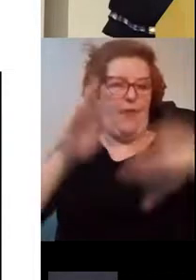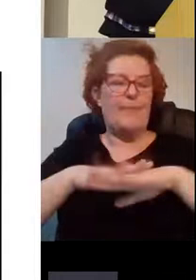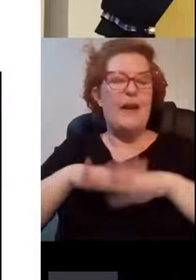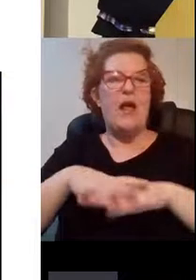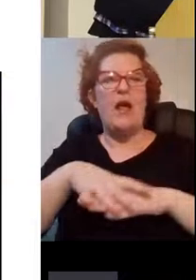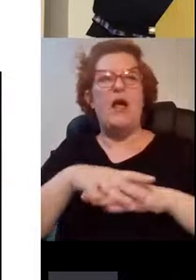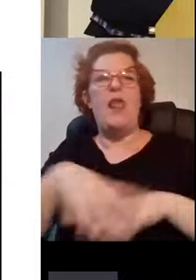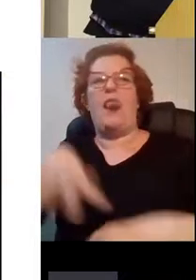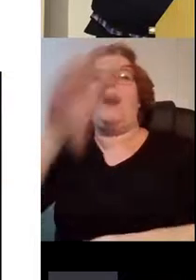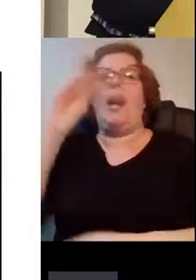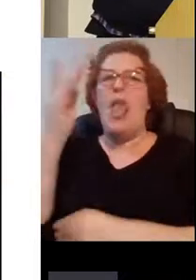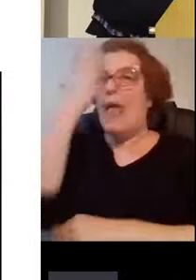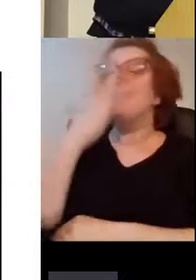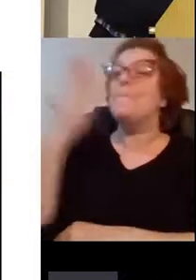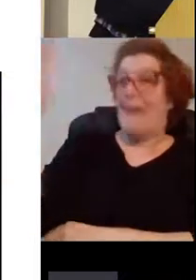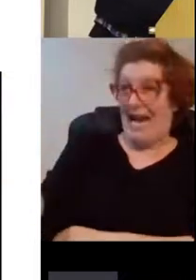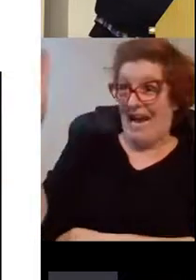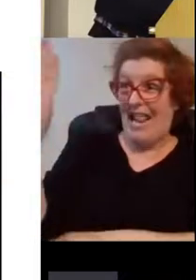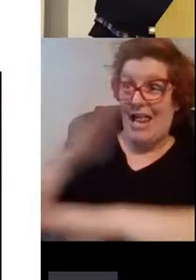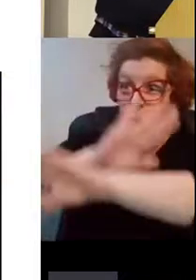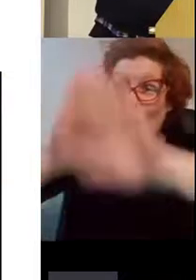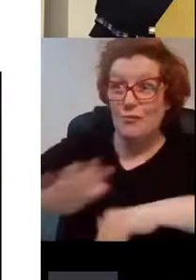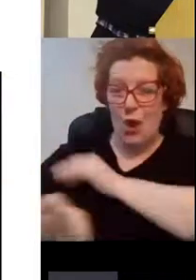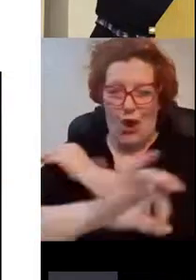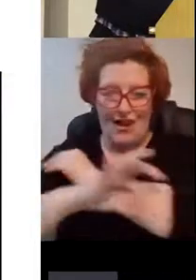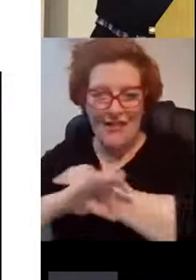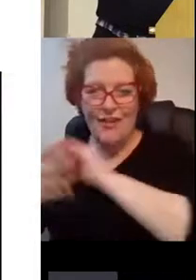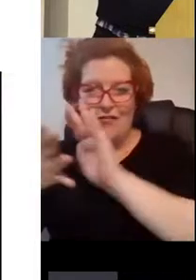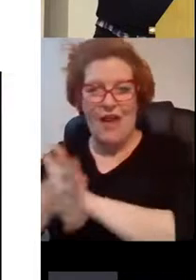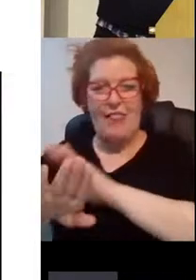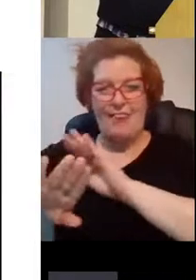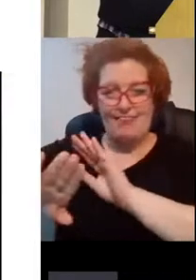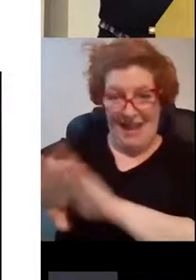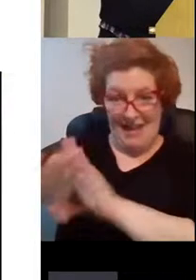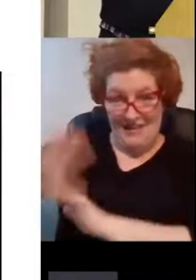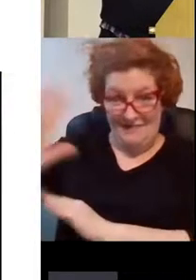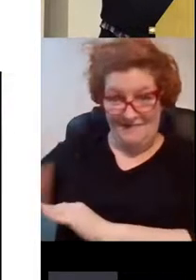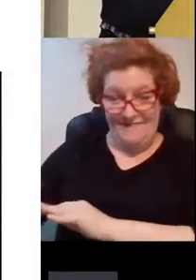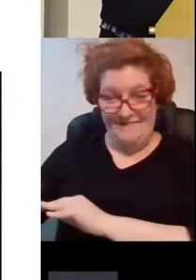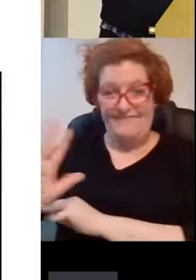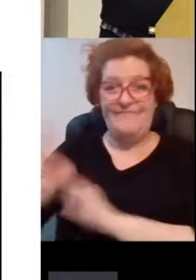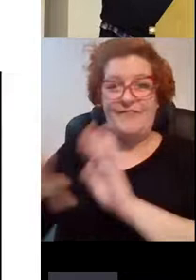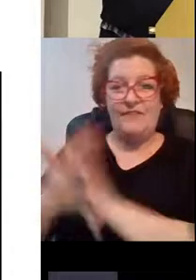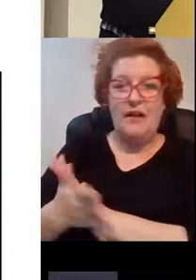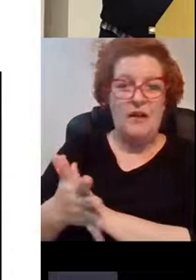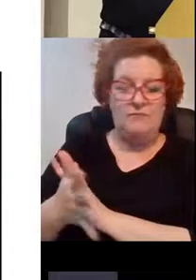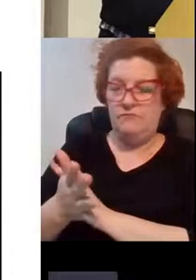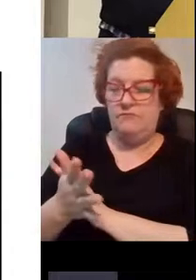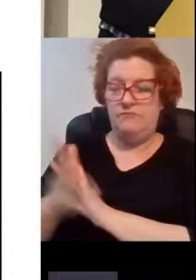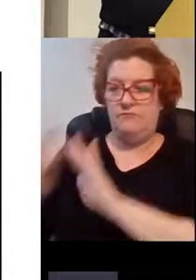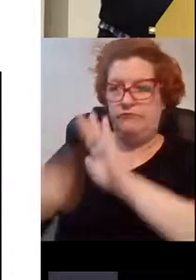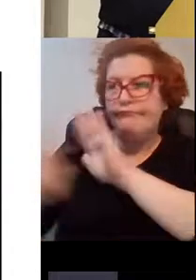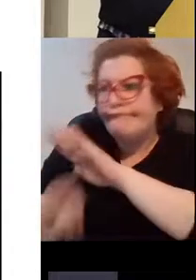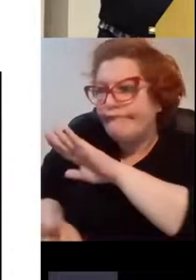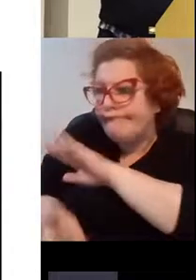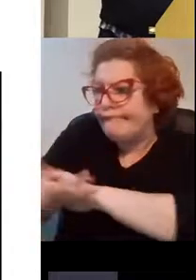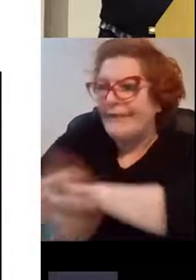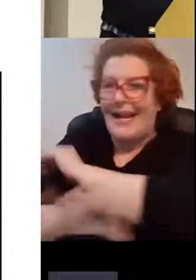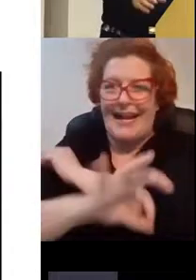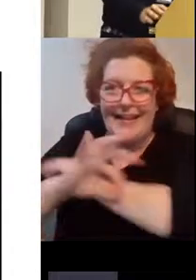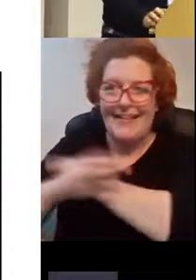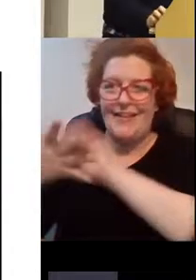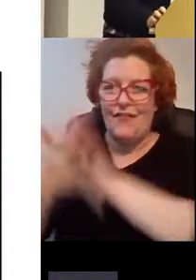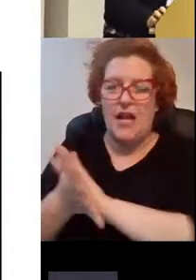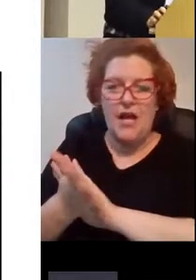la realización final la tenemos allí a la derecha, pues la máxima materialización de ello es el último ejercicio que tiene que